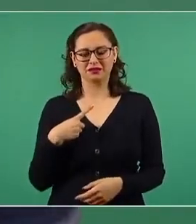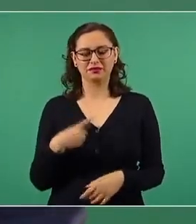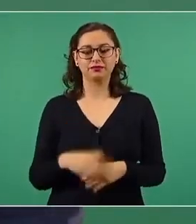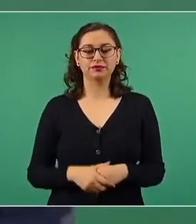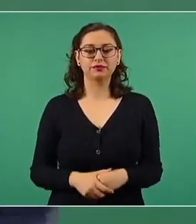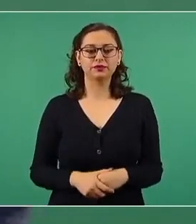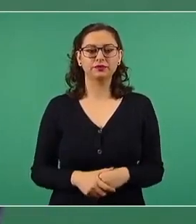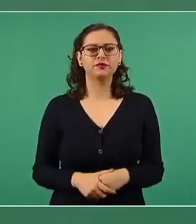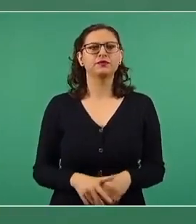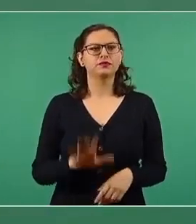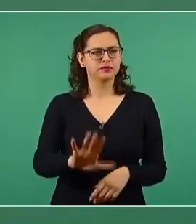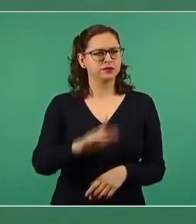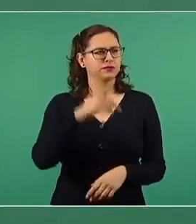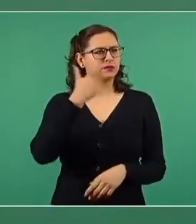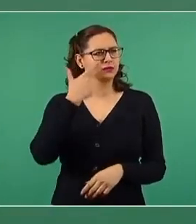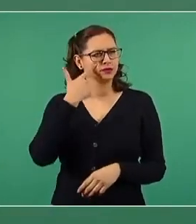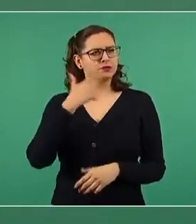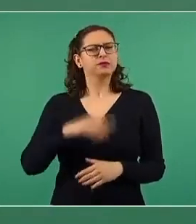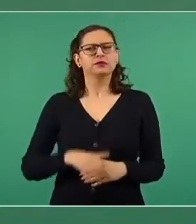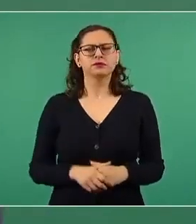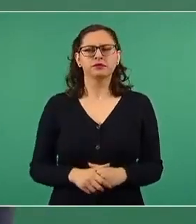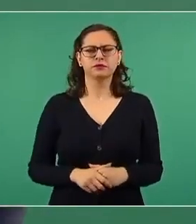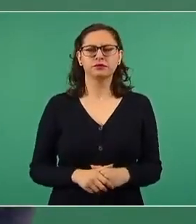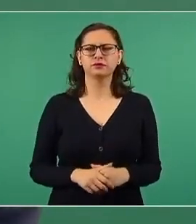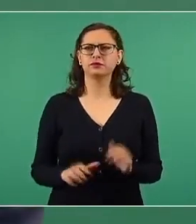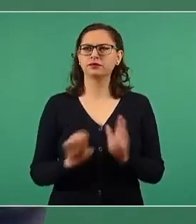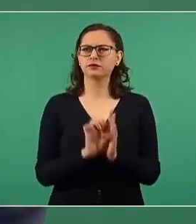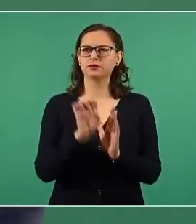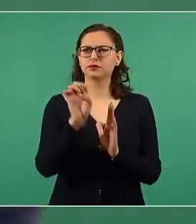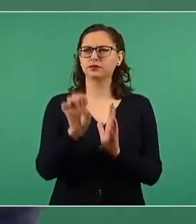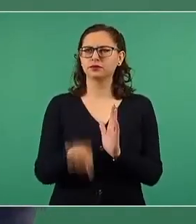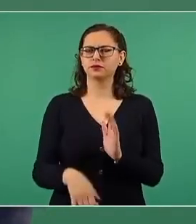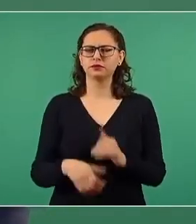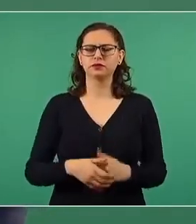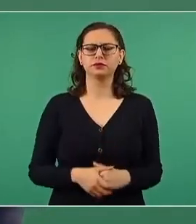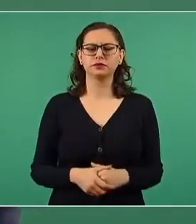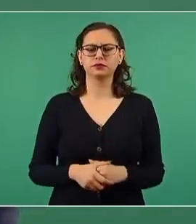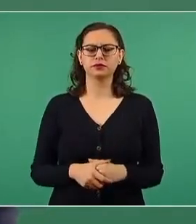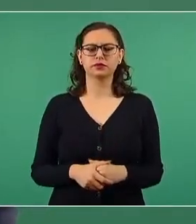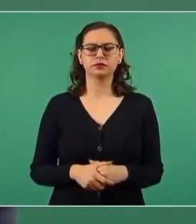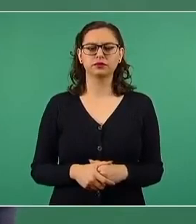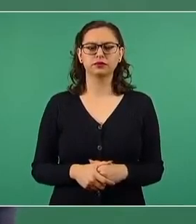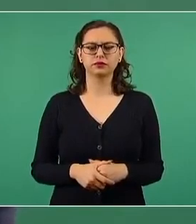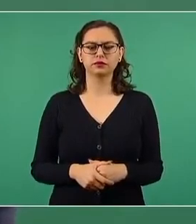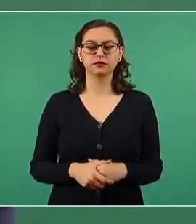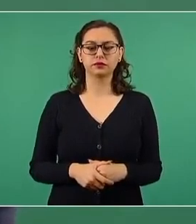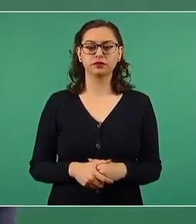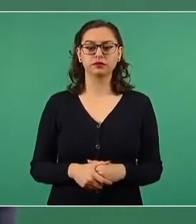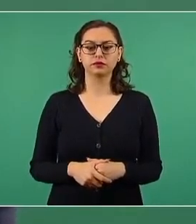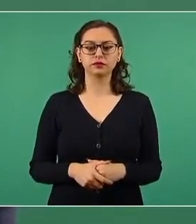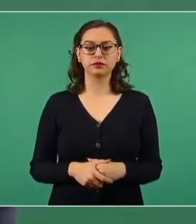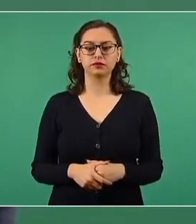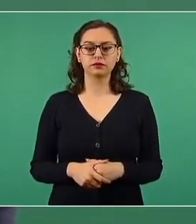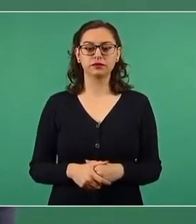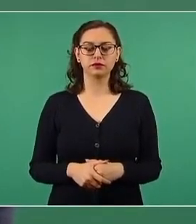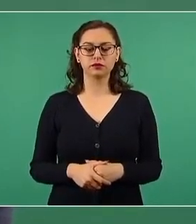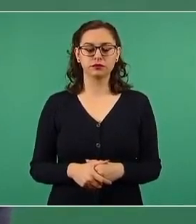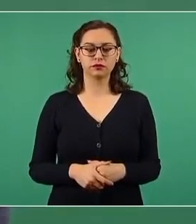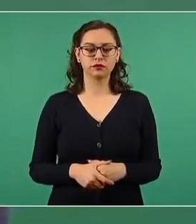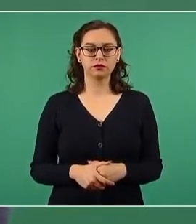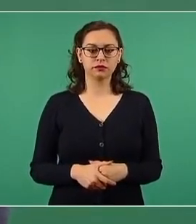ha transcurrido, por ejemplo, de la Guerra